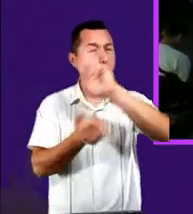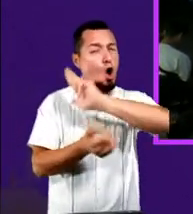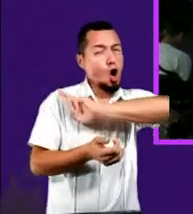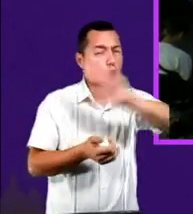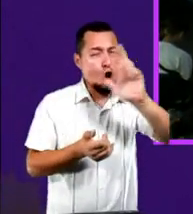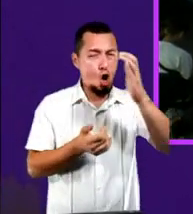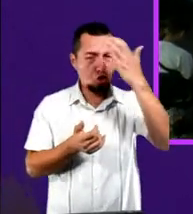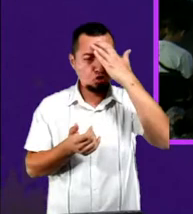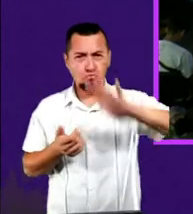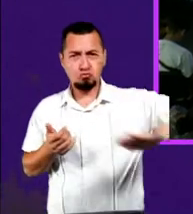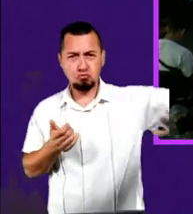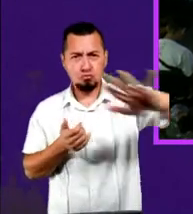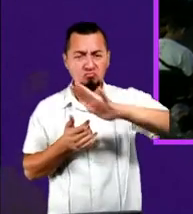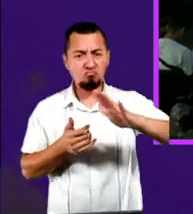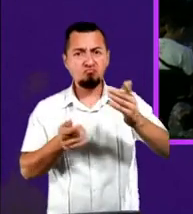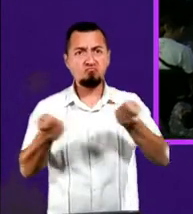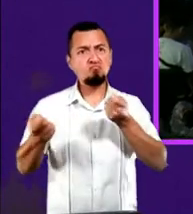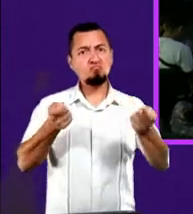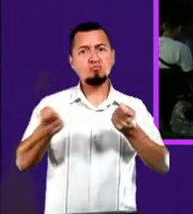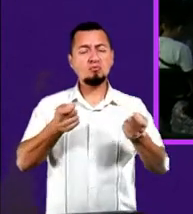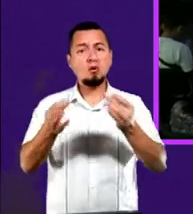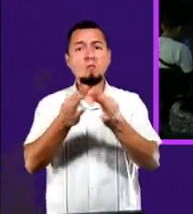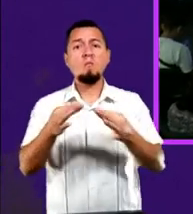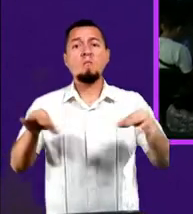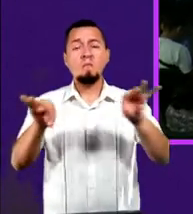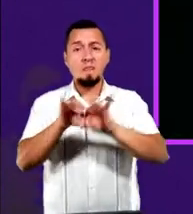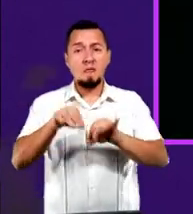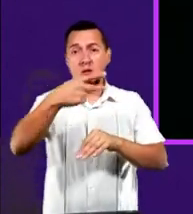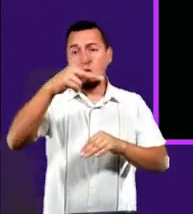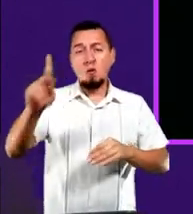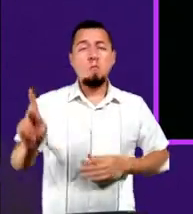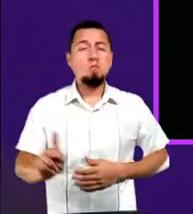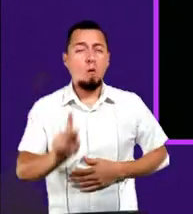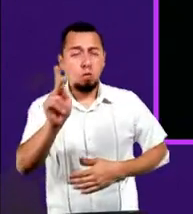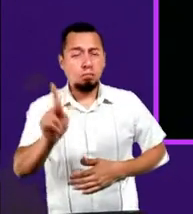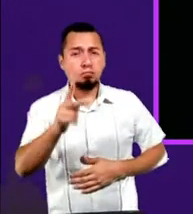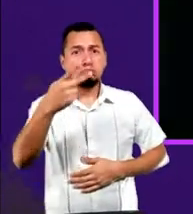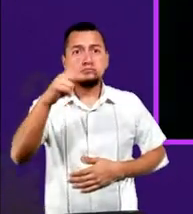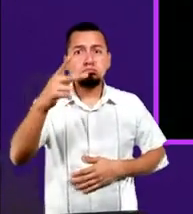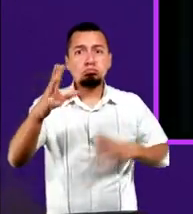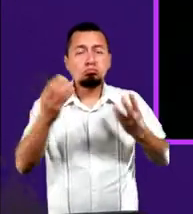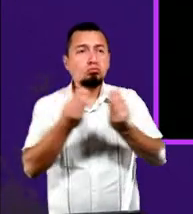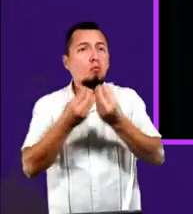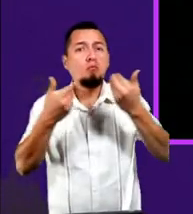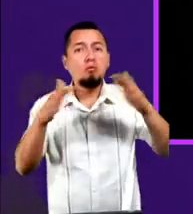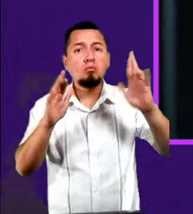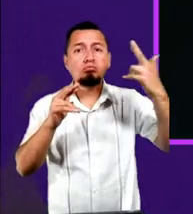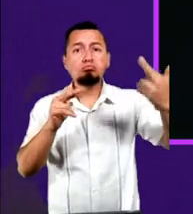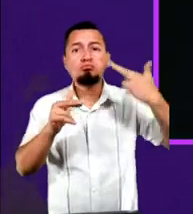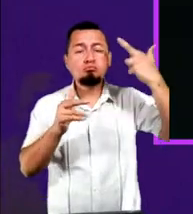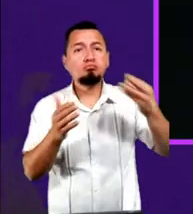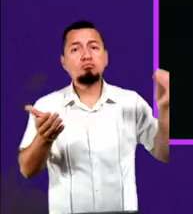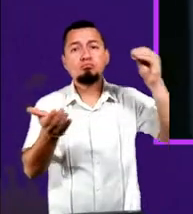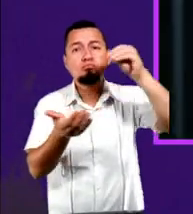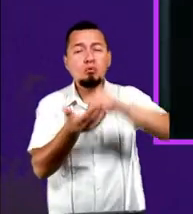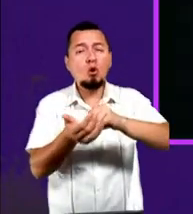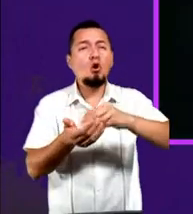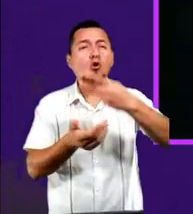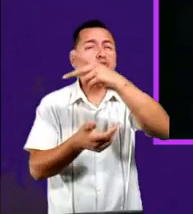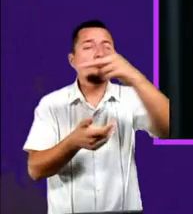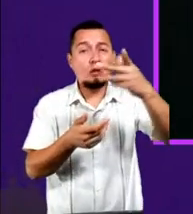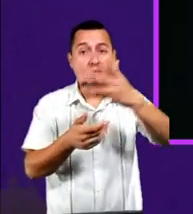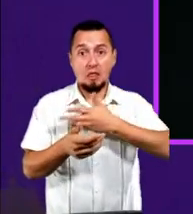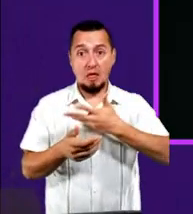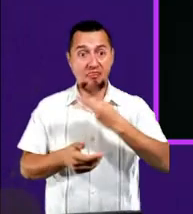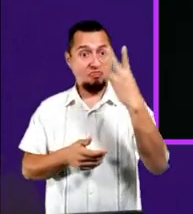nuestros pueblos originarios. Actualmente hay tres, los conocen ustedes, los